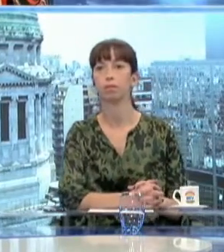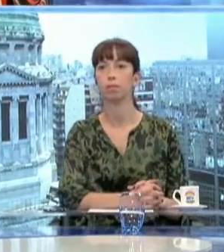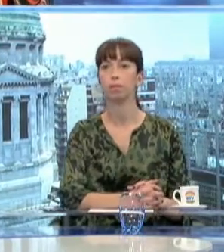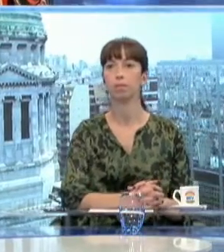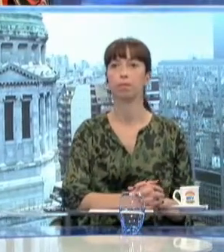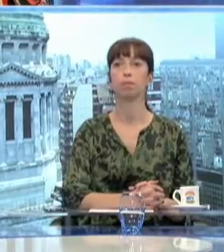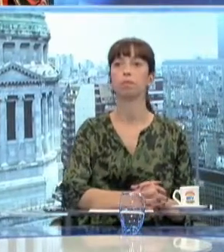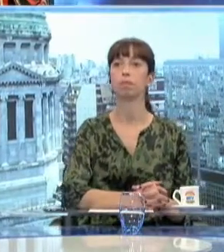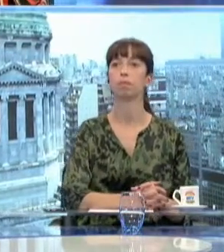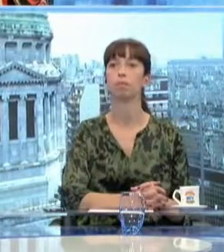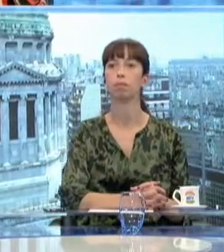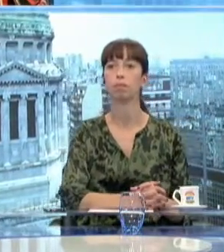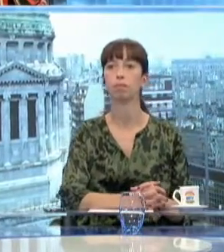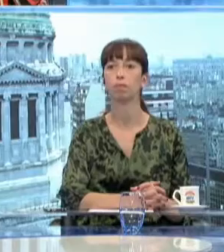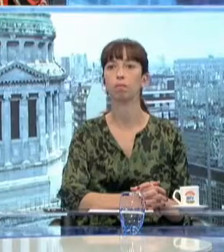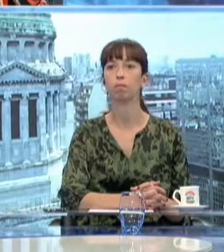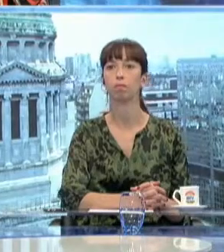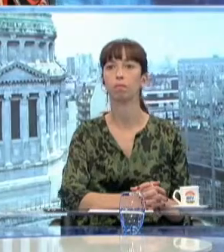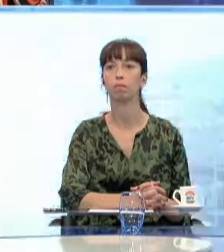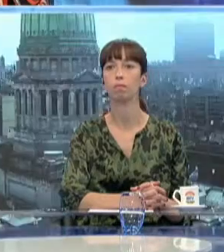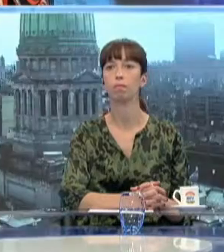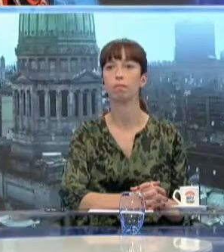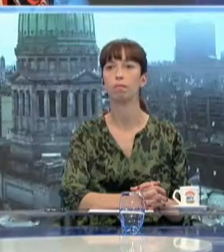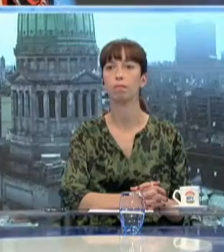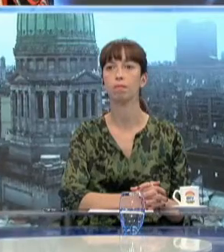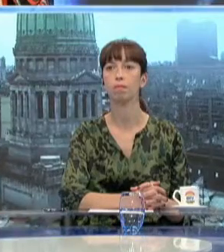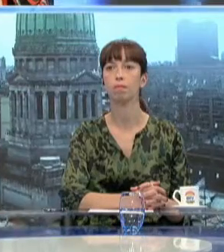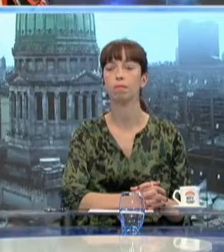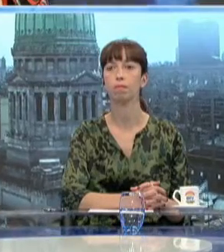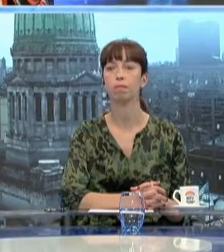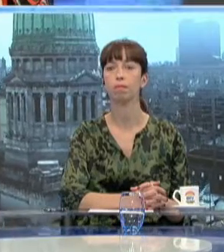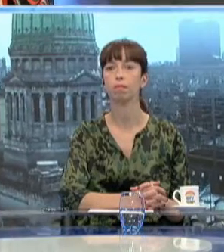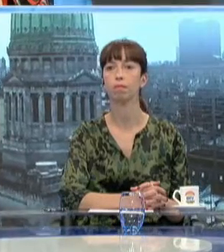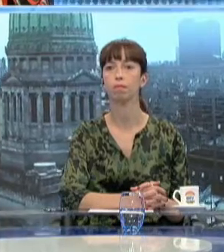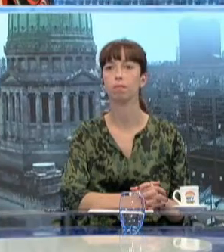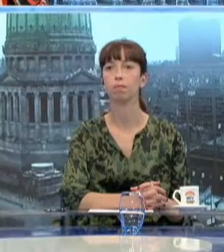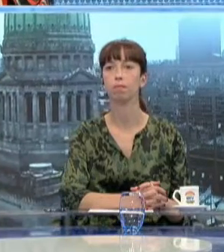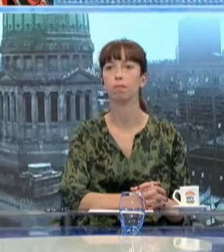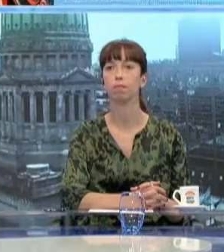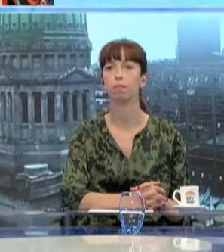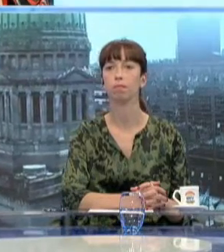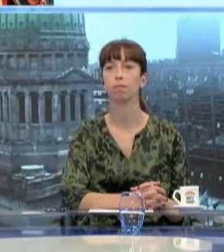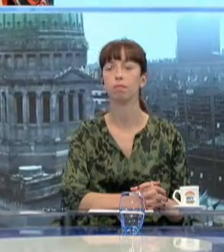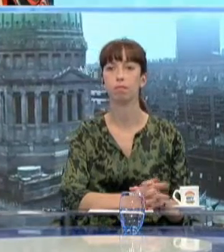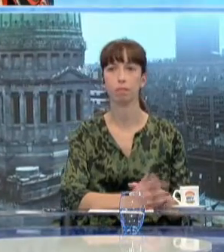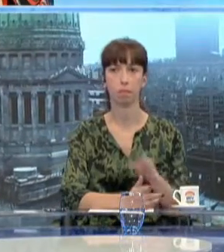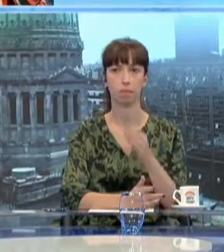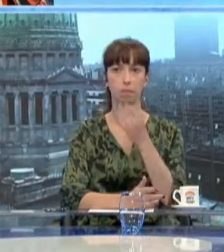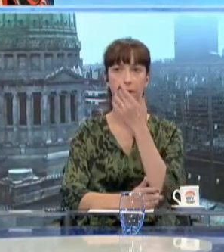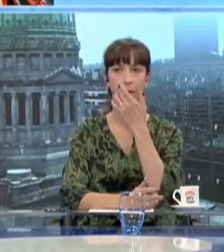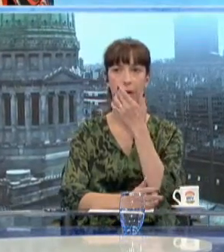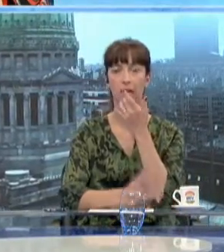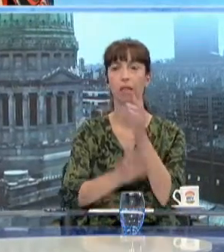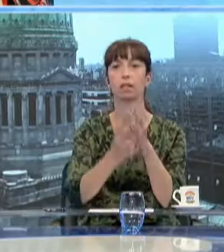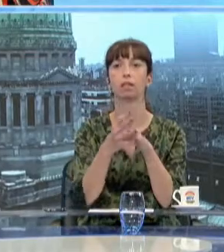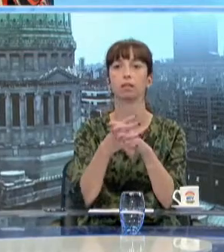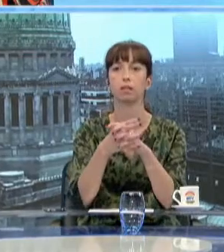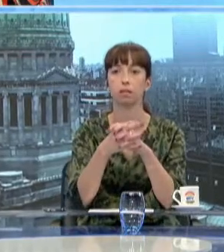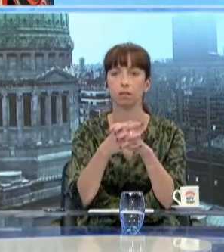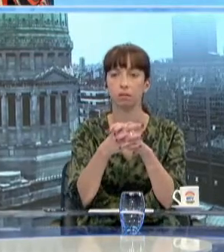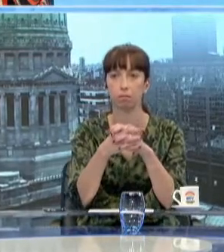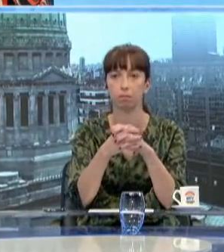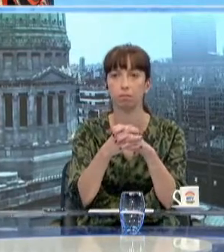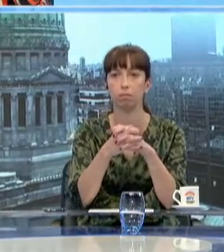sino montos que discrecionalmente el Ejecutivo asigna a las provincias, donde se ha visto este año